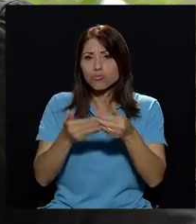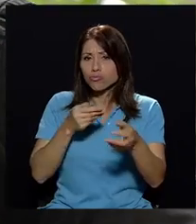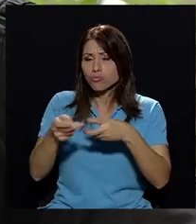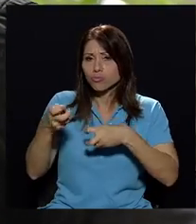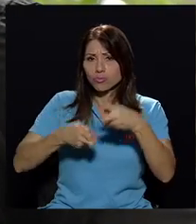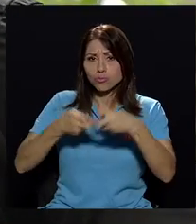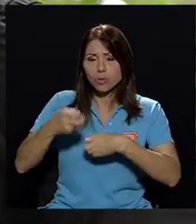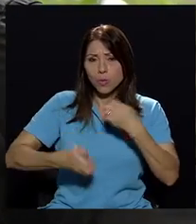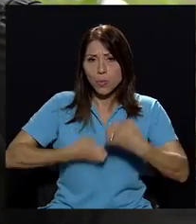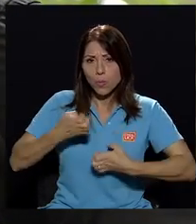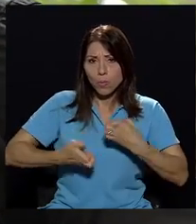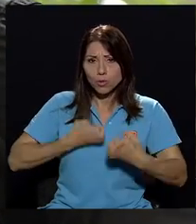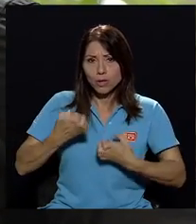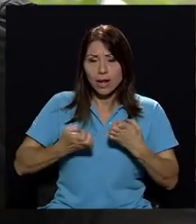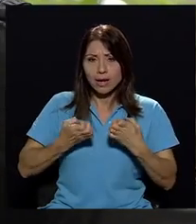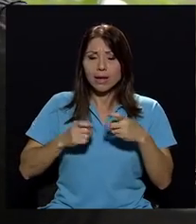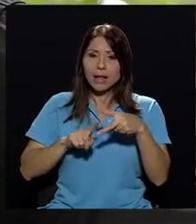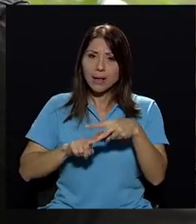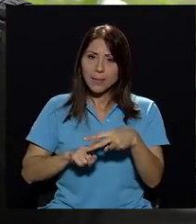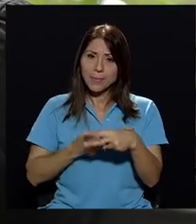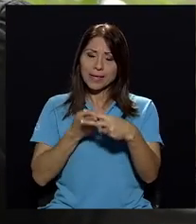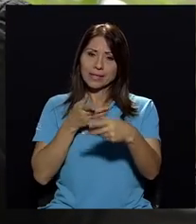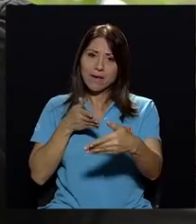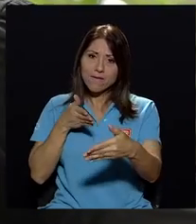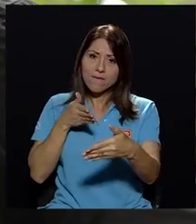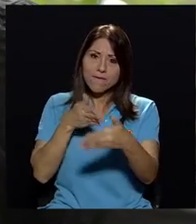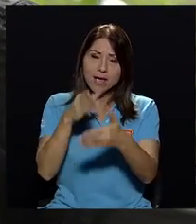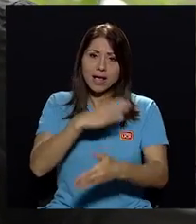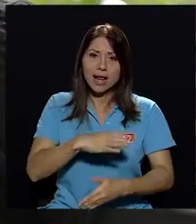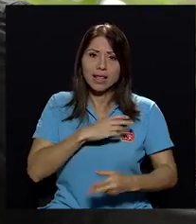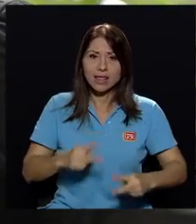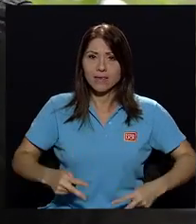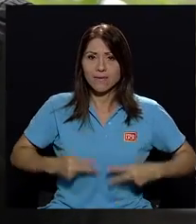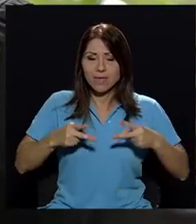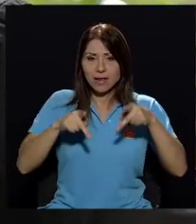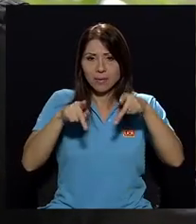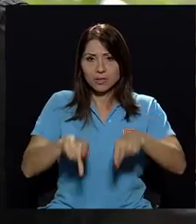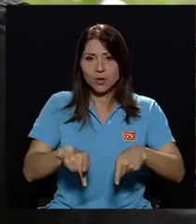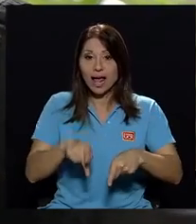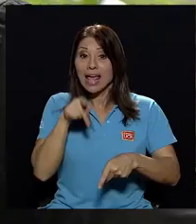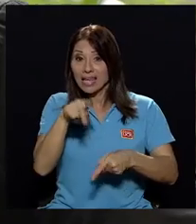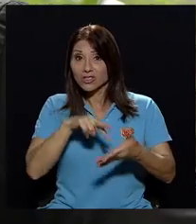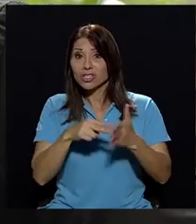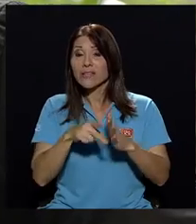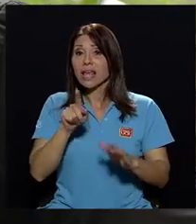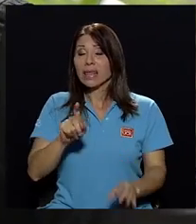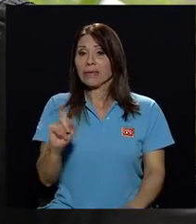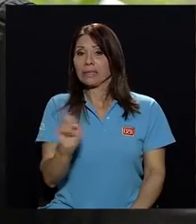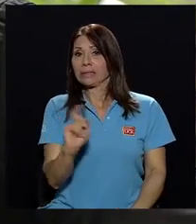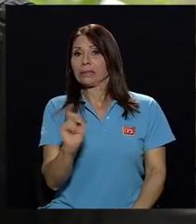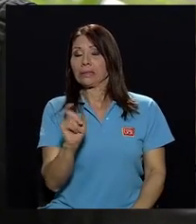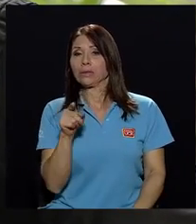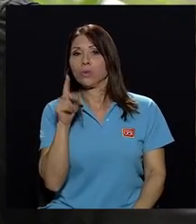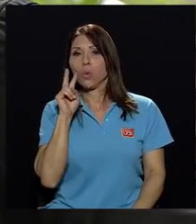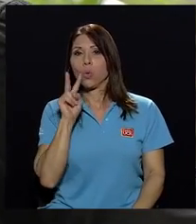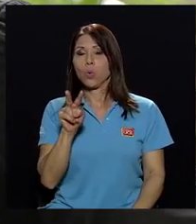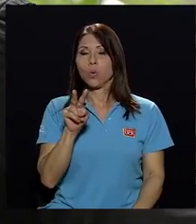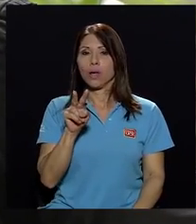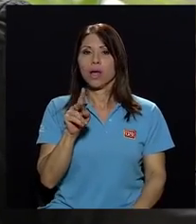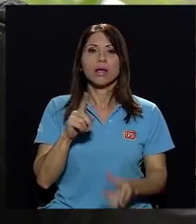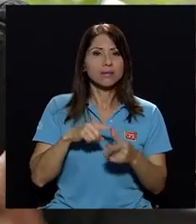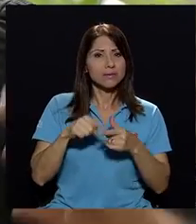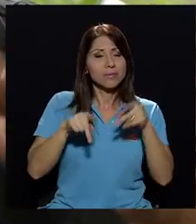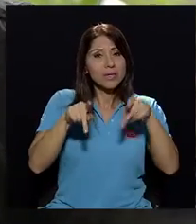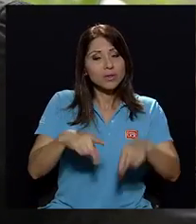emocional va a empezar a afectar la calidad de vida de la persona, eso es una señal de alarma. Entonces una persona deprimida,